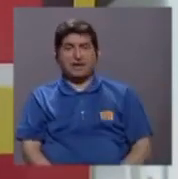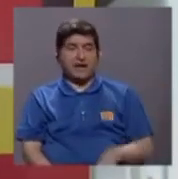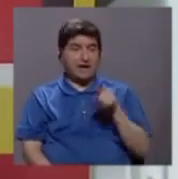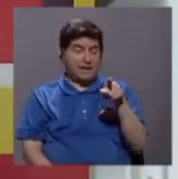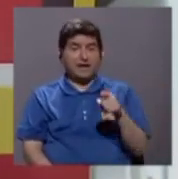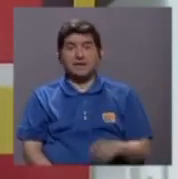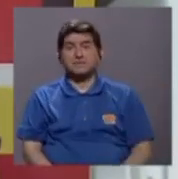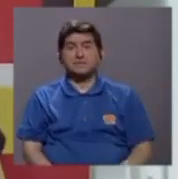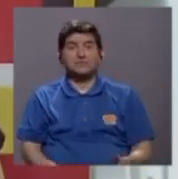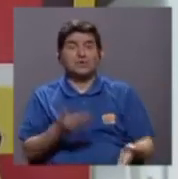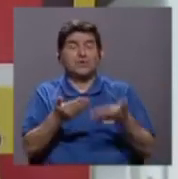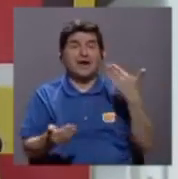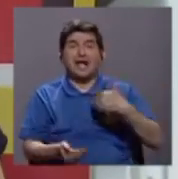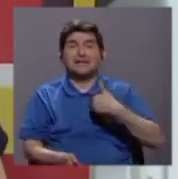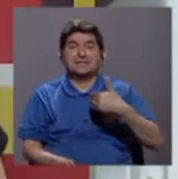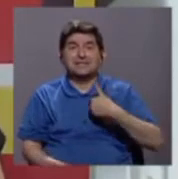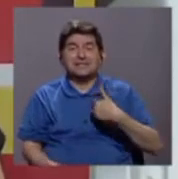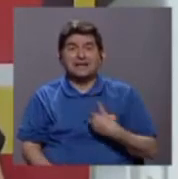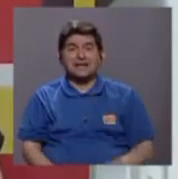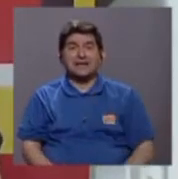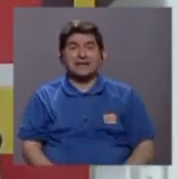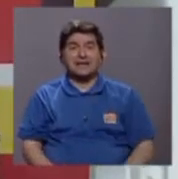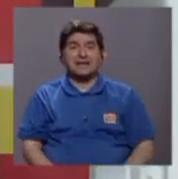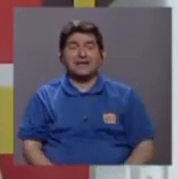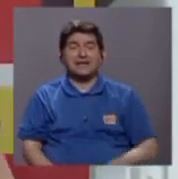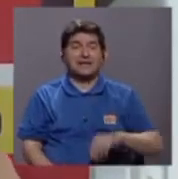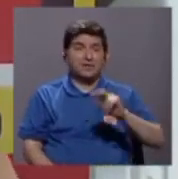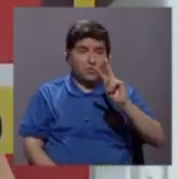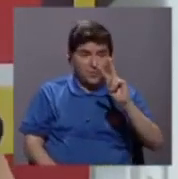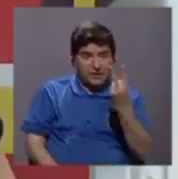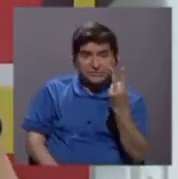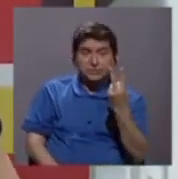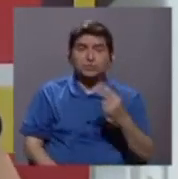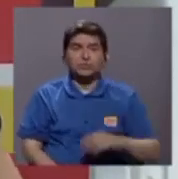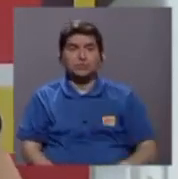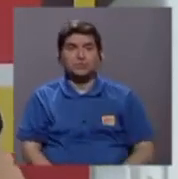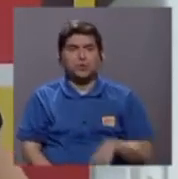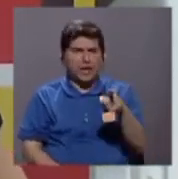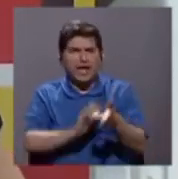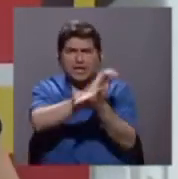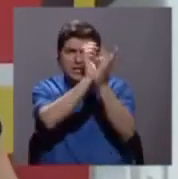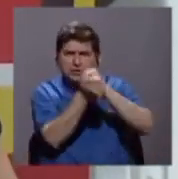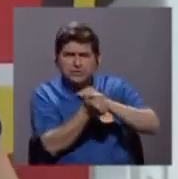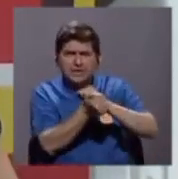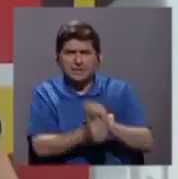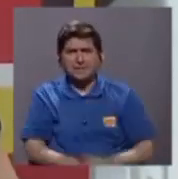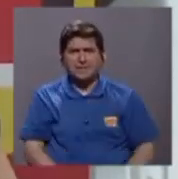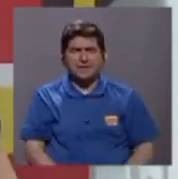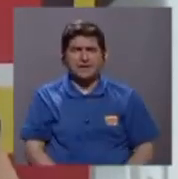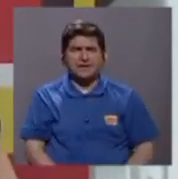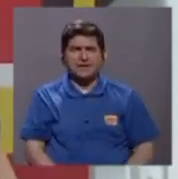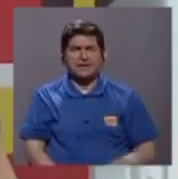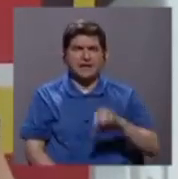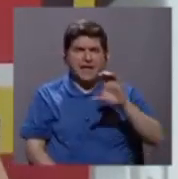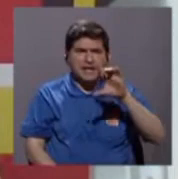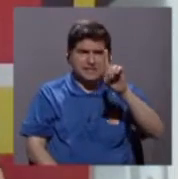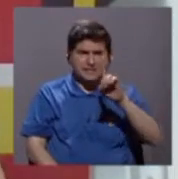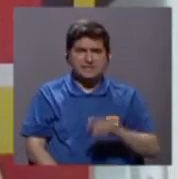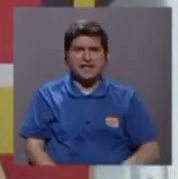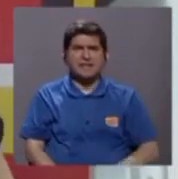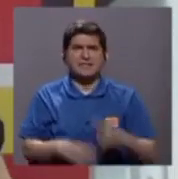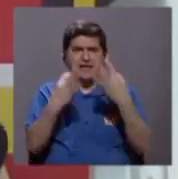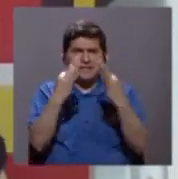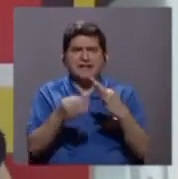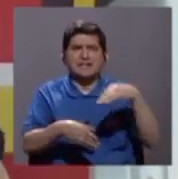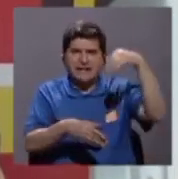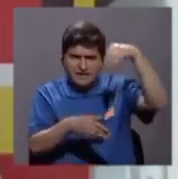caso se tenía que tener una segunda para hacerlo. Y lo han cambiado el estándar de las CDs para